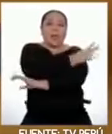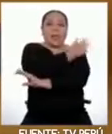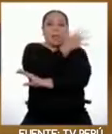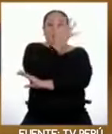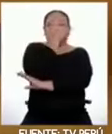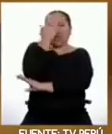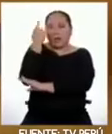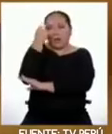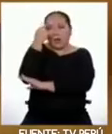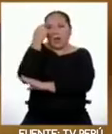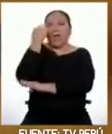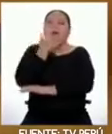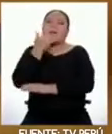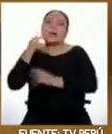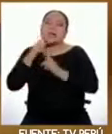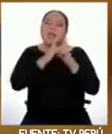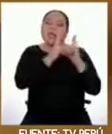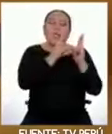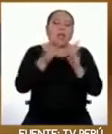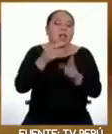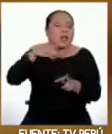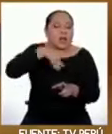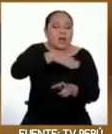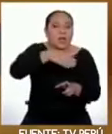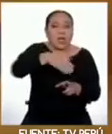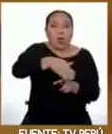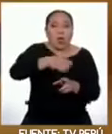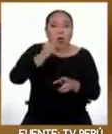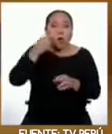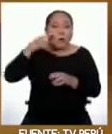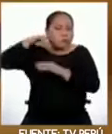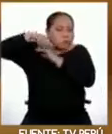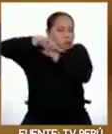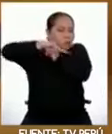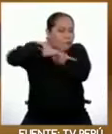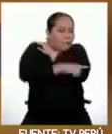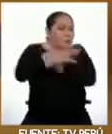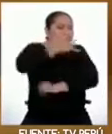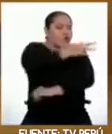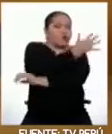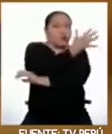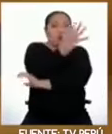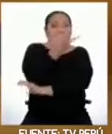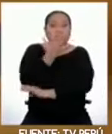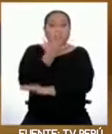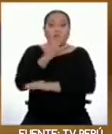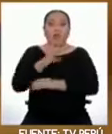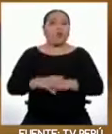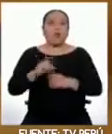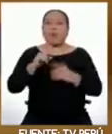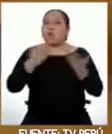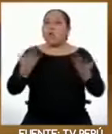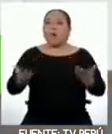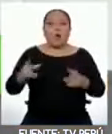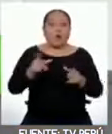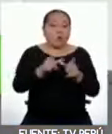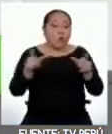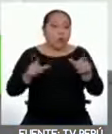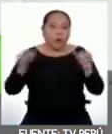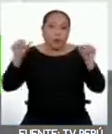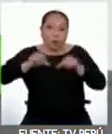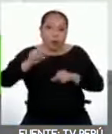lo que pasa en medio del río o en los rincones más profundos de la selva. No hay lugar malo para